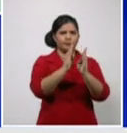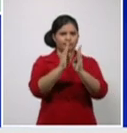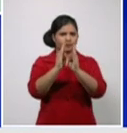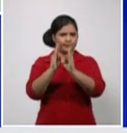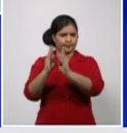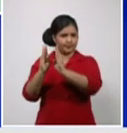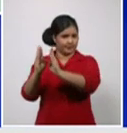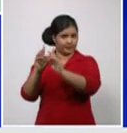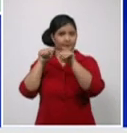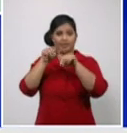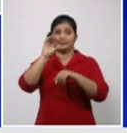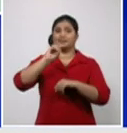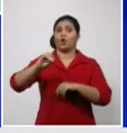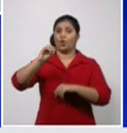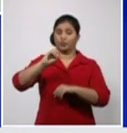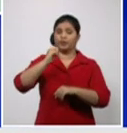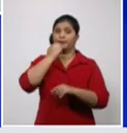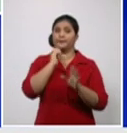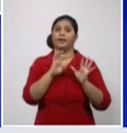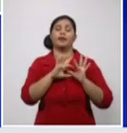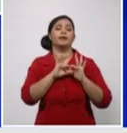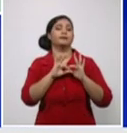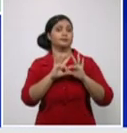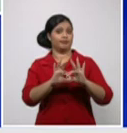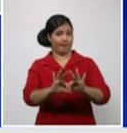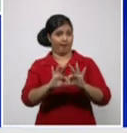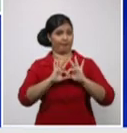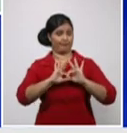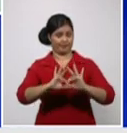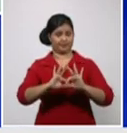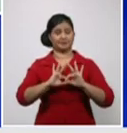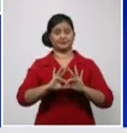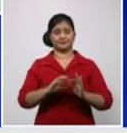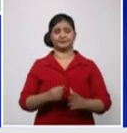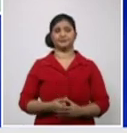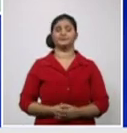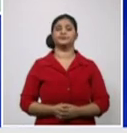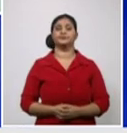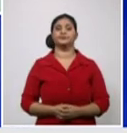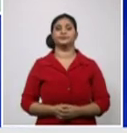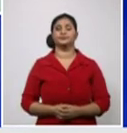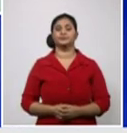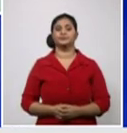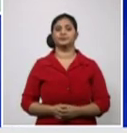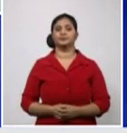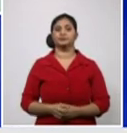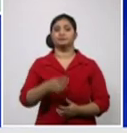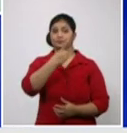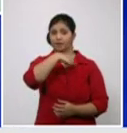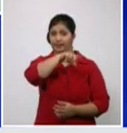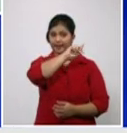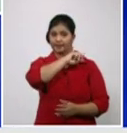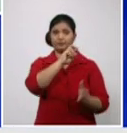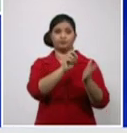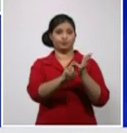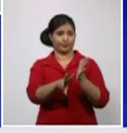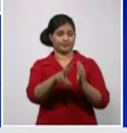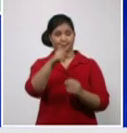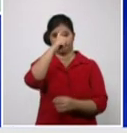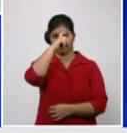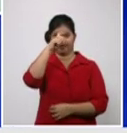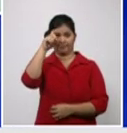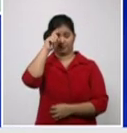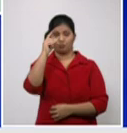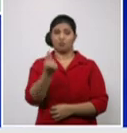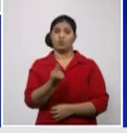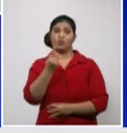están en ese lugar. Rectifico que dije en la provincia de Santi Espíritu que había un caso